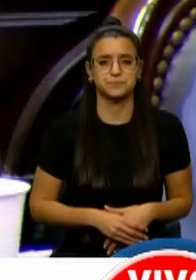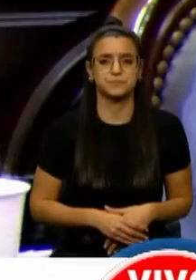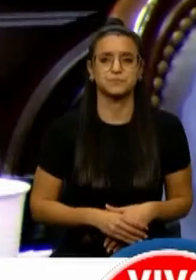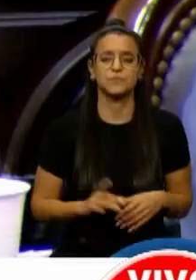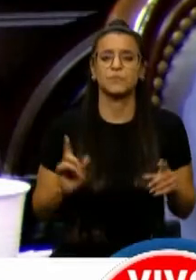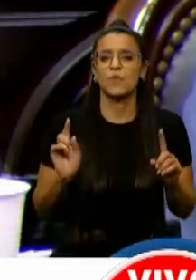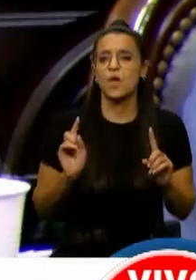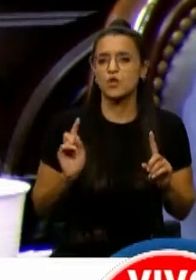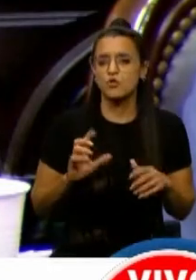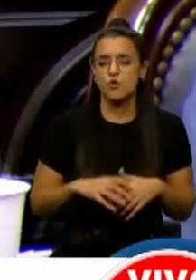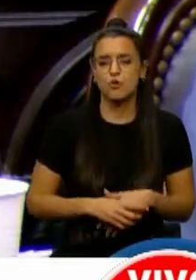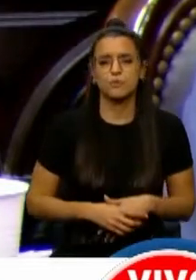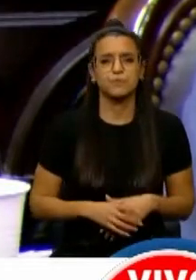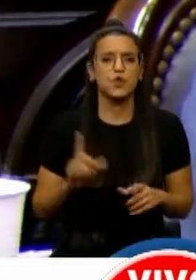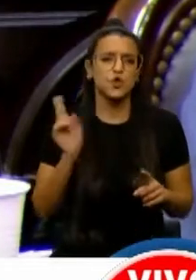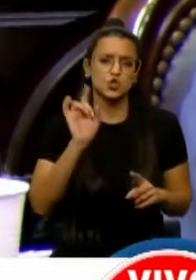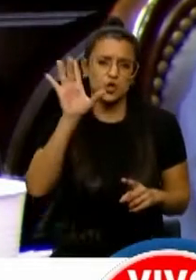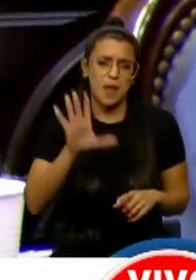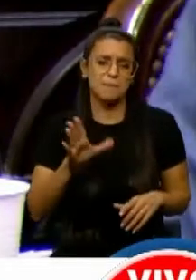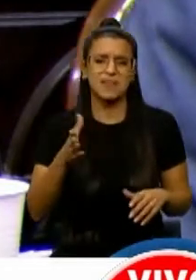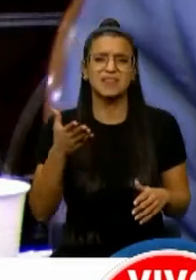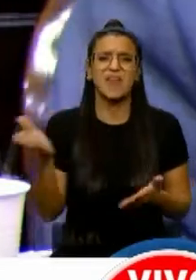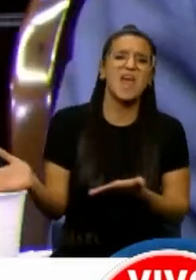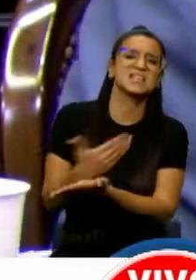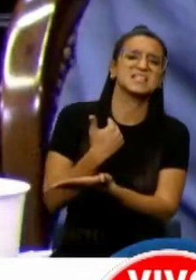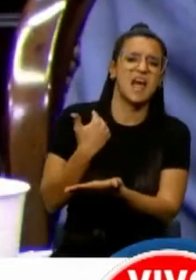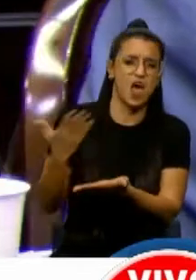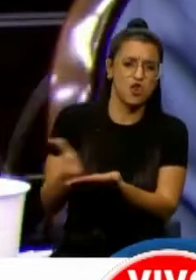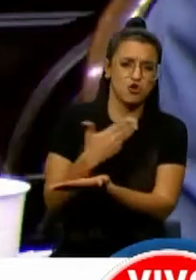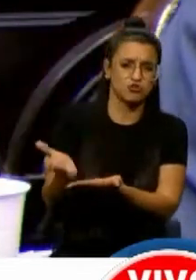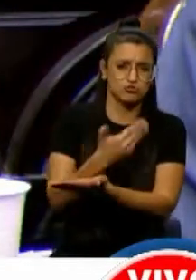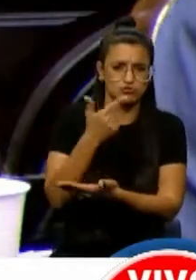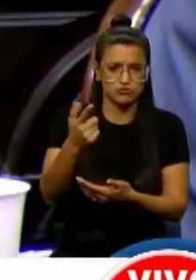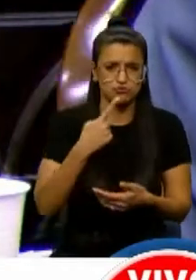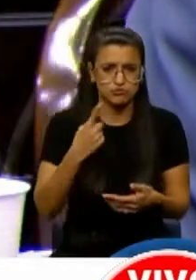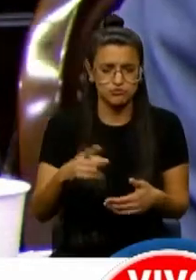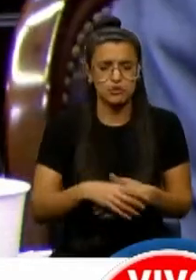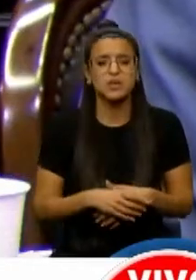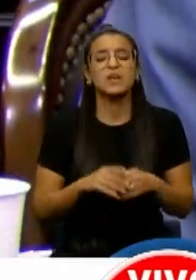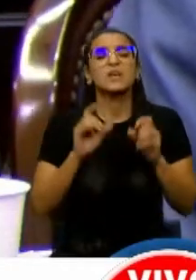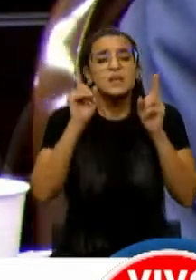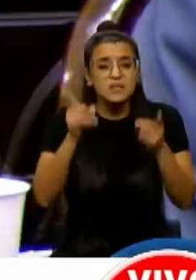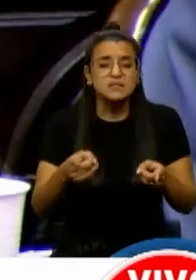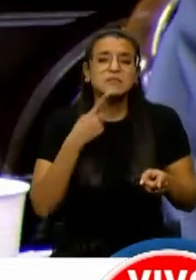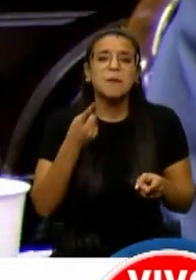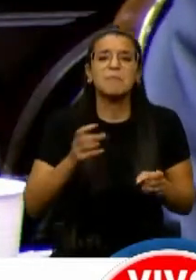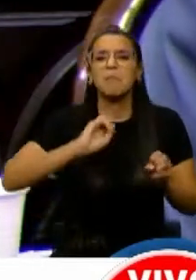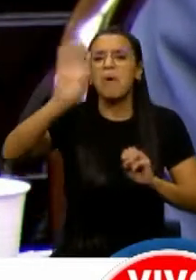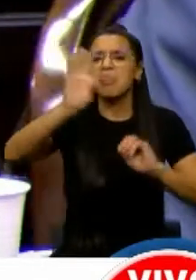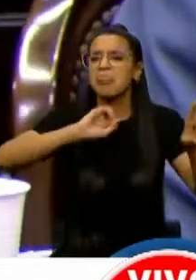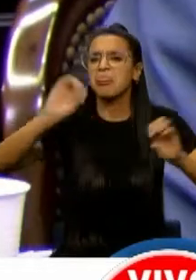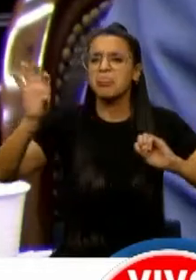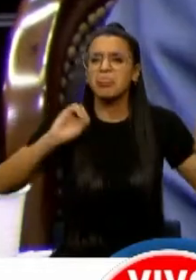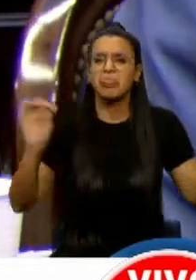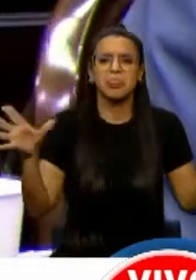Y no solo las echaron a estas mujeres del asentamiento, sino que las distribuyeron por